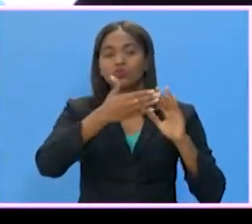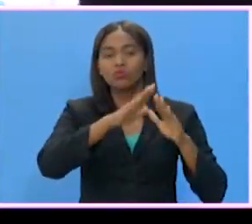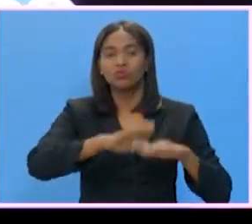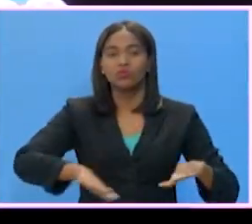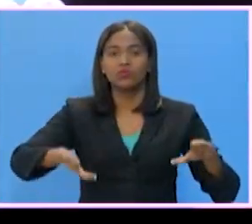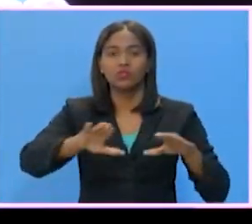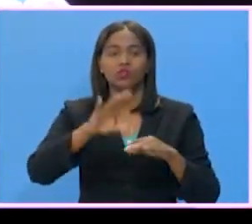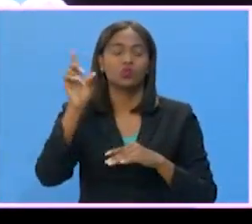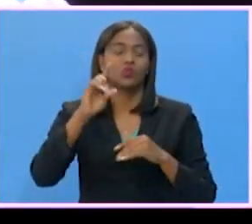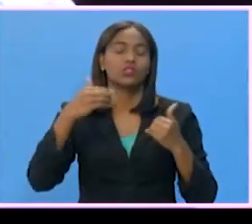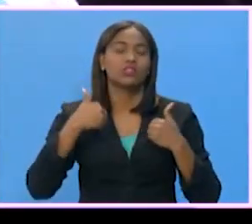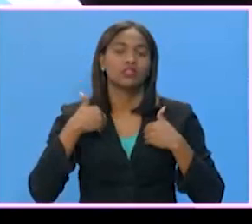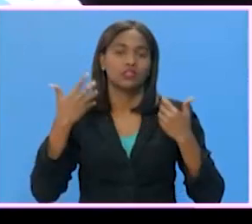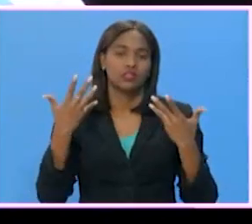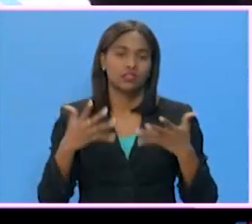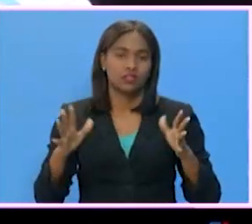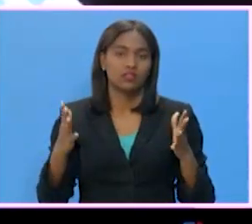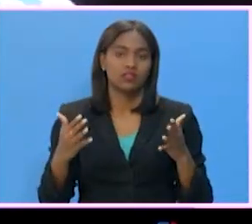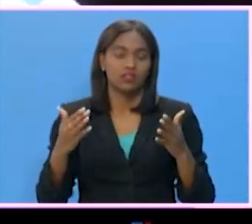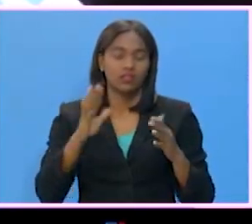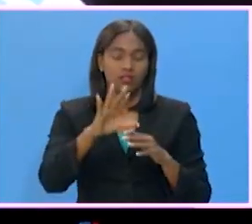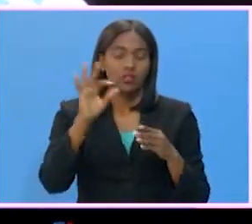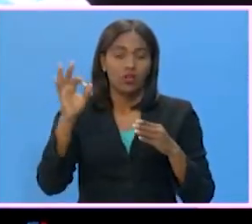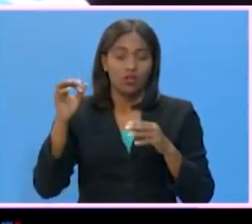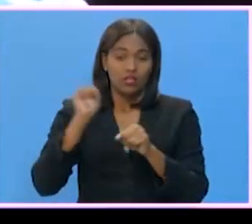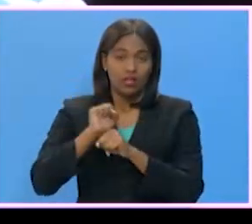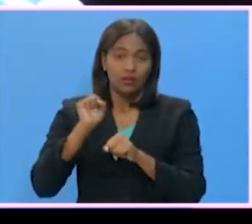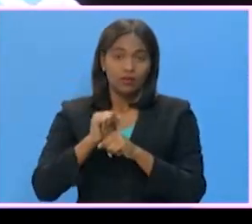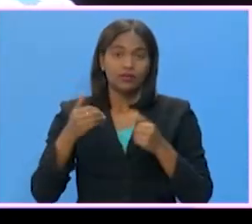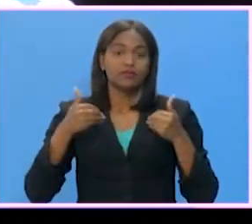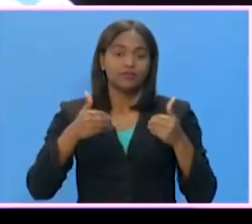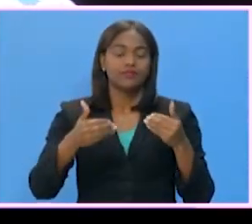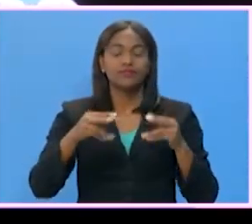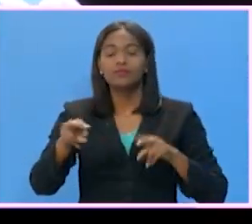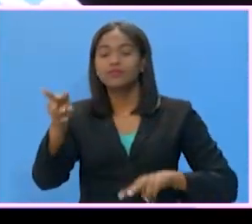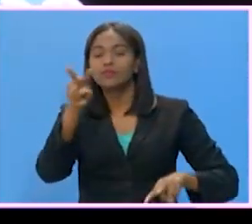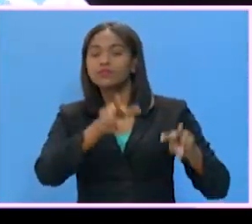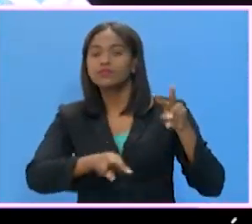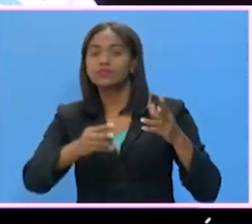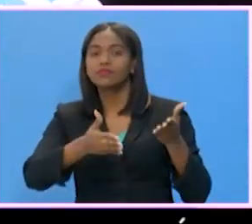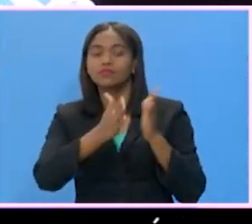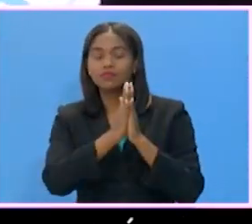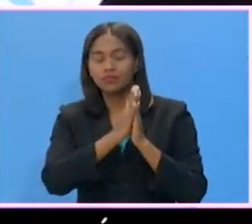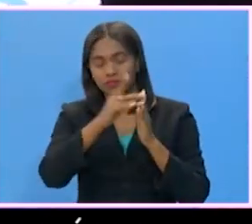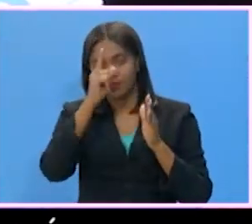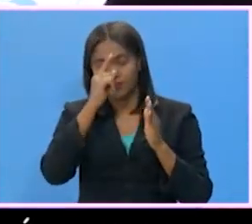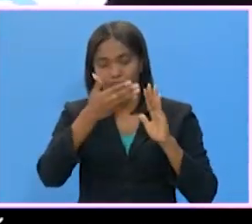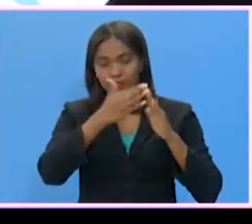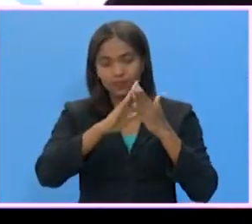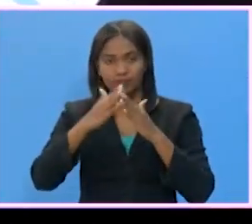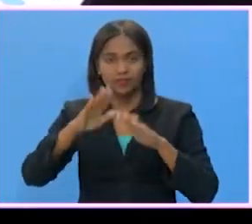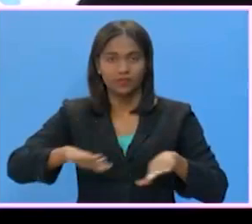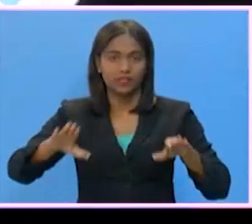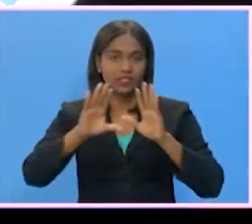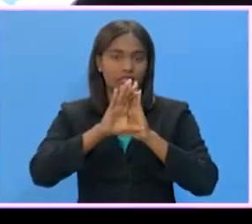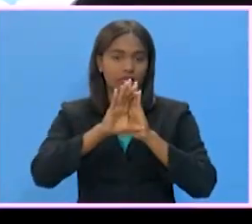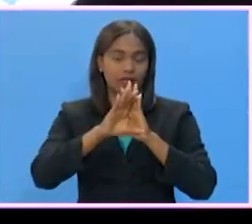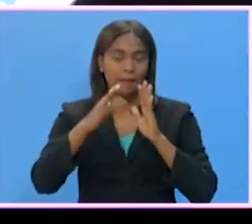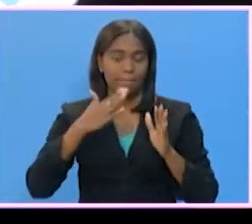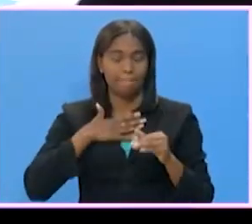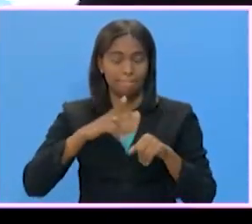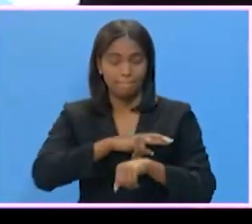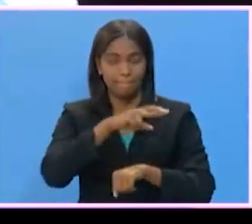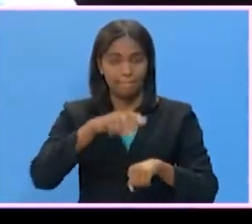jurisdicción donde ejercen sus funciones a chequear la solicitud de los municipios. Por ejemplo, en mi región,